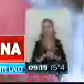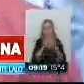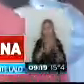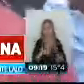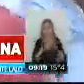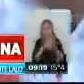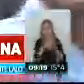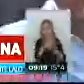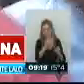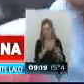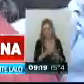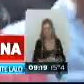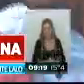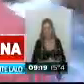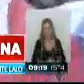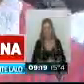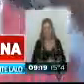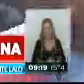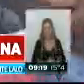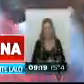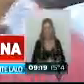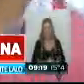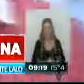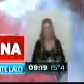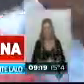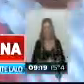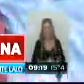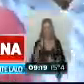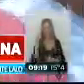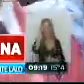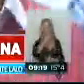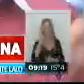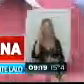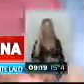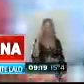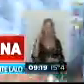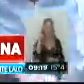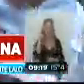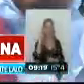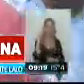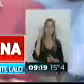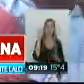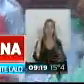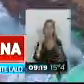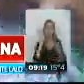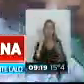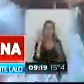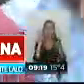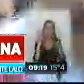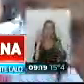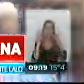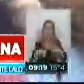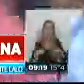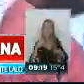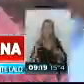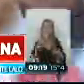a recuperar. Pero así va el Chino Maidana, no tiene ninguna marca en nada, su rostro. Absolutamente nada. Era eso, yo le quería decir... Claro,